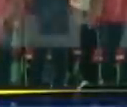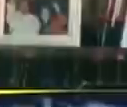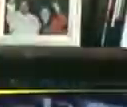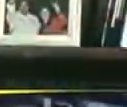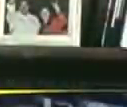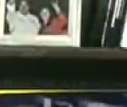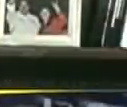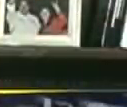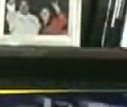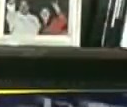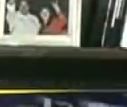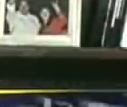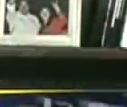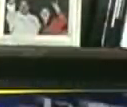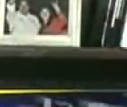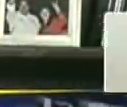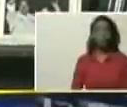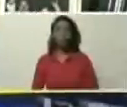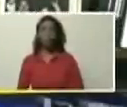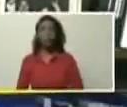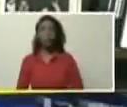No hay tiempo que perder.